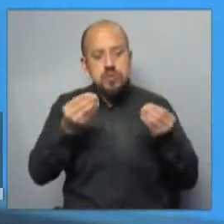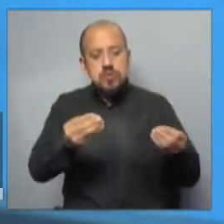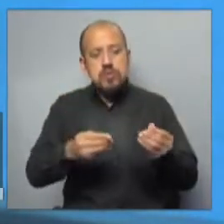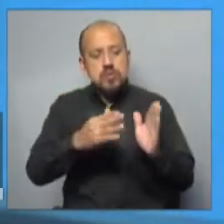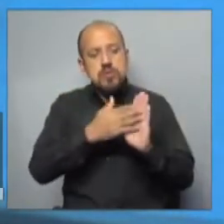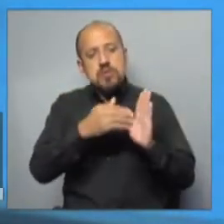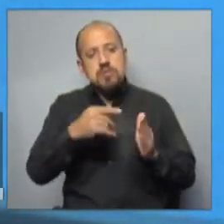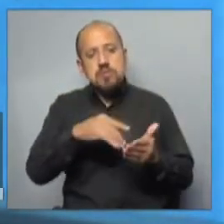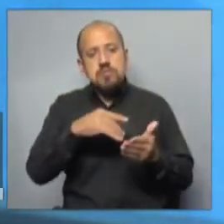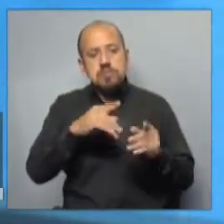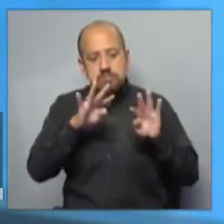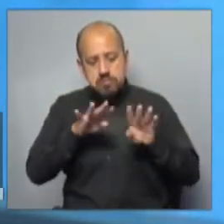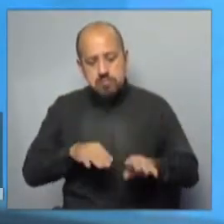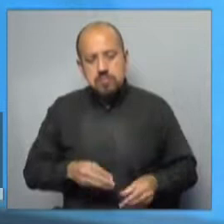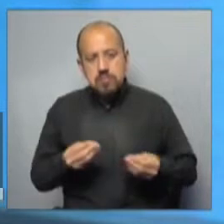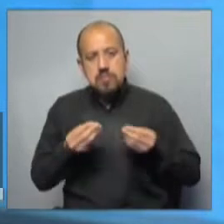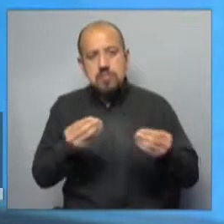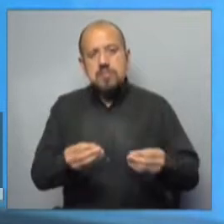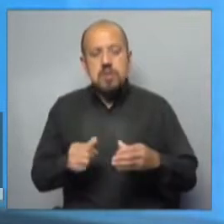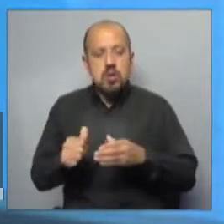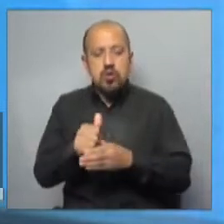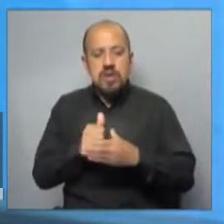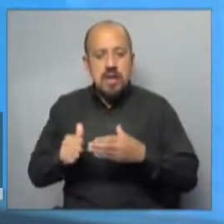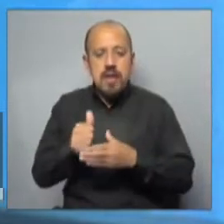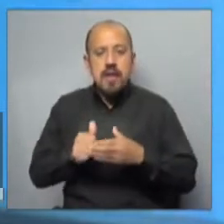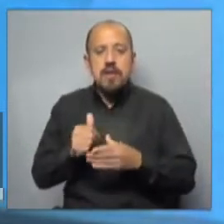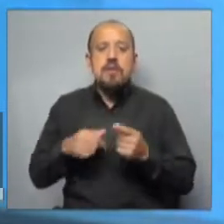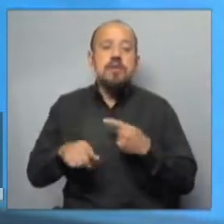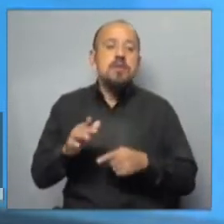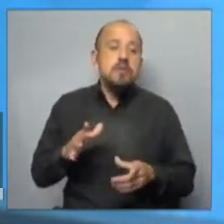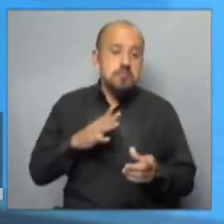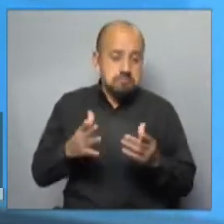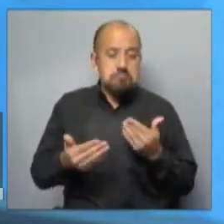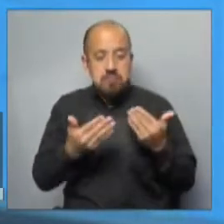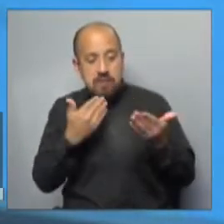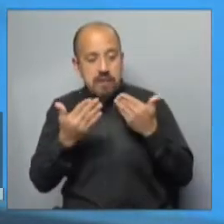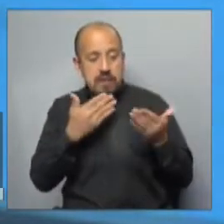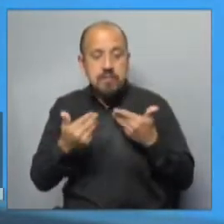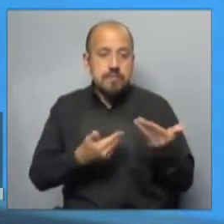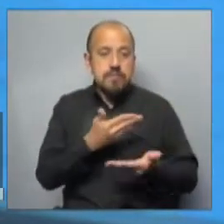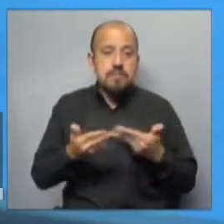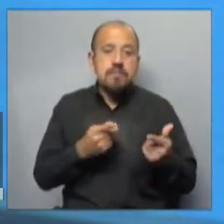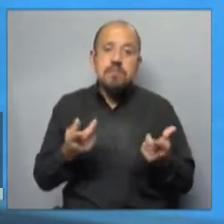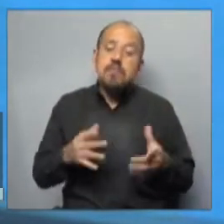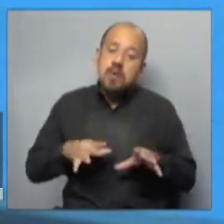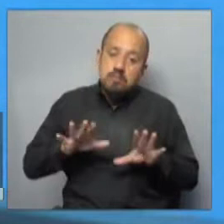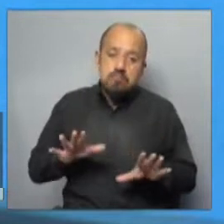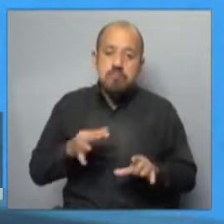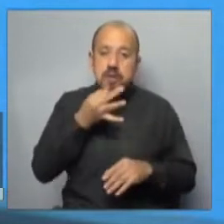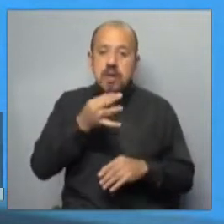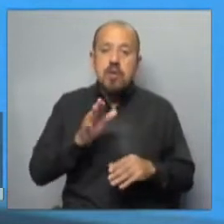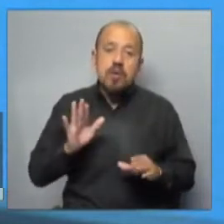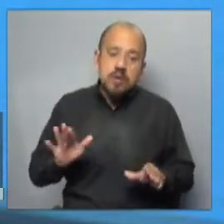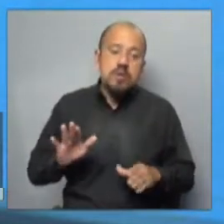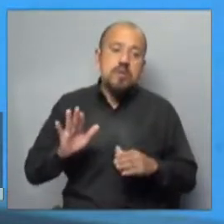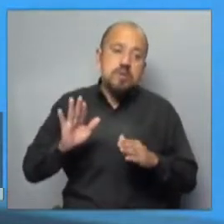padre y dos personas con conté a bueno lo recibió tuvieron una buena charla y se comprometió dentro de lo